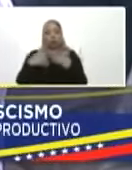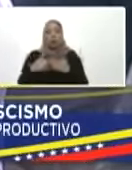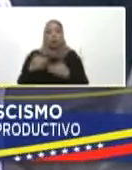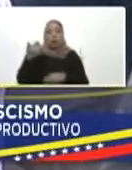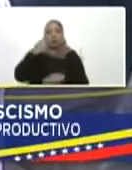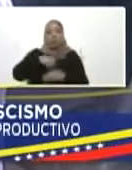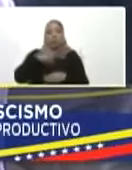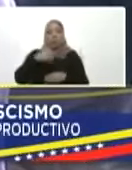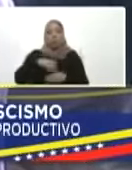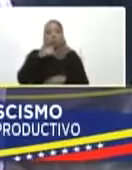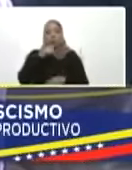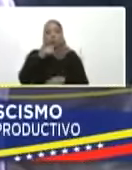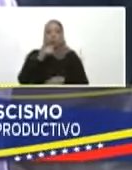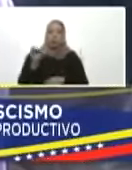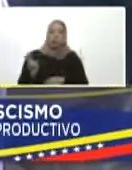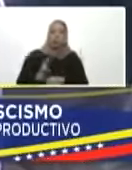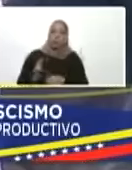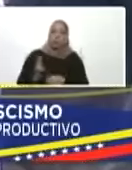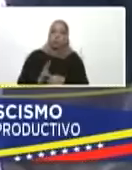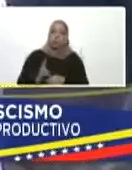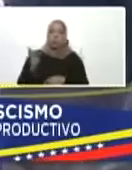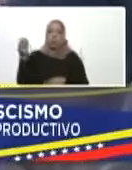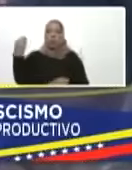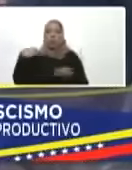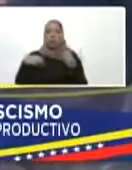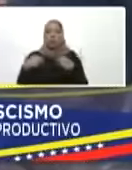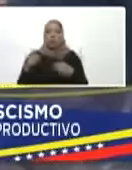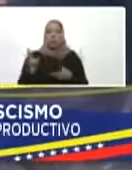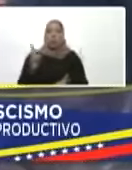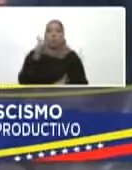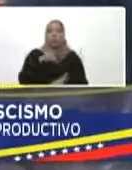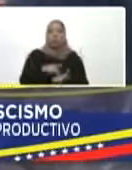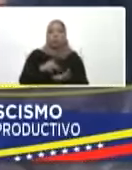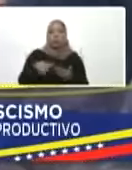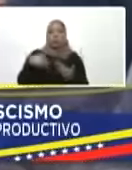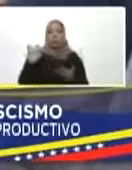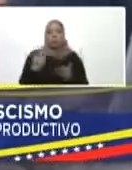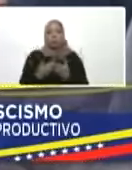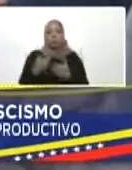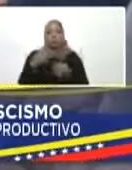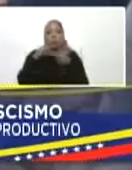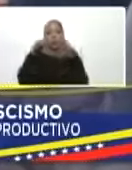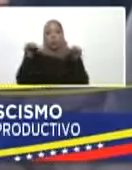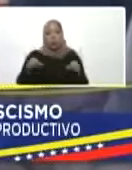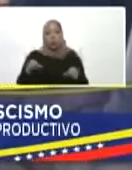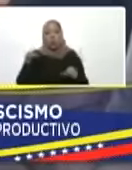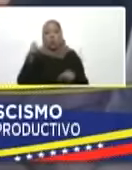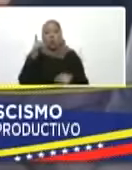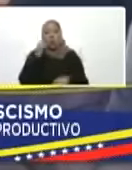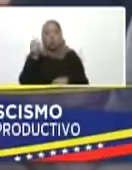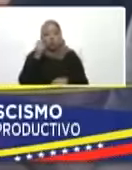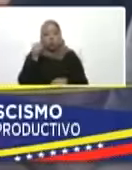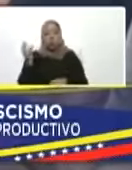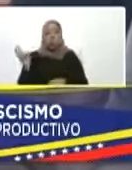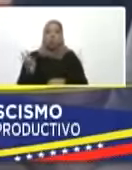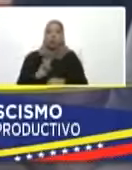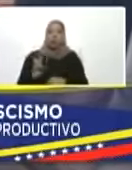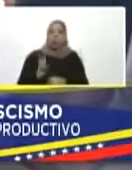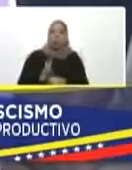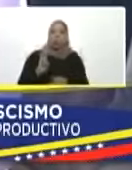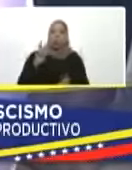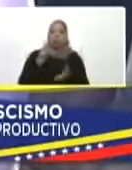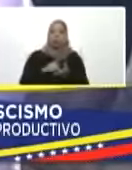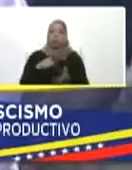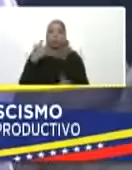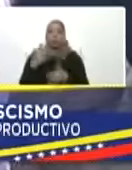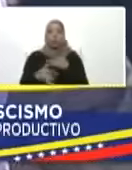comando que dialogue, que convoque, que sume, que vaya más allá de las estructuras tradicionales que tenemos, de los partidos, de